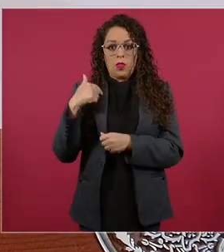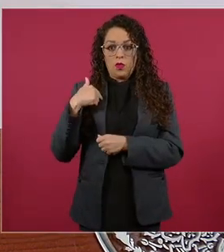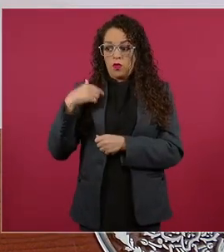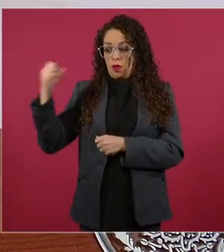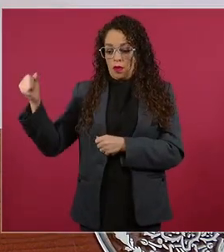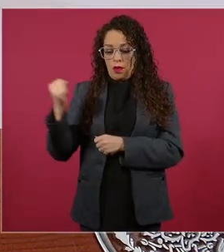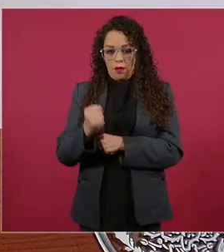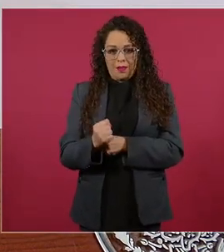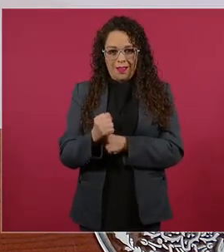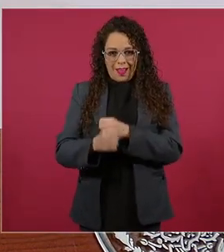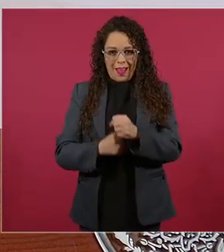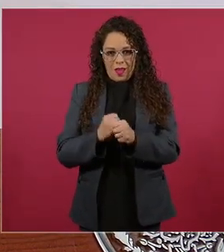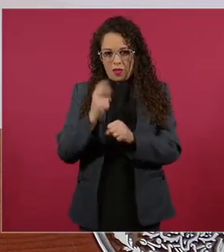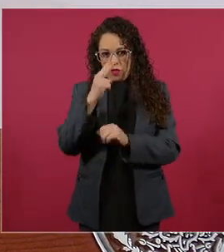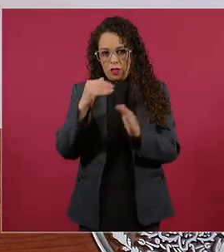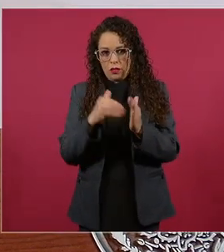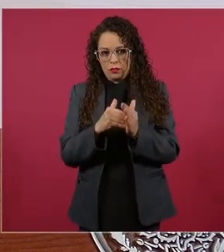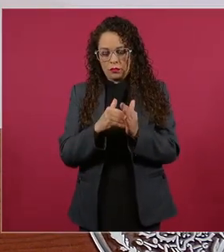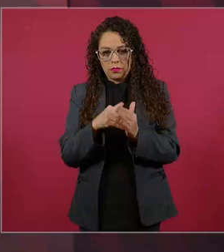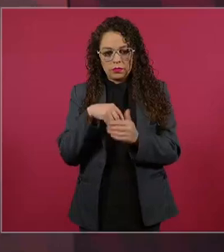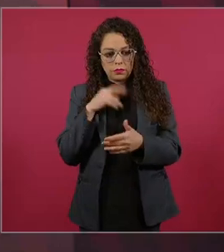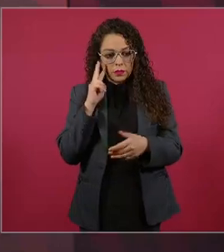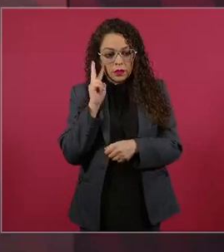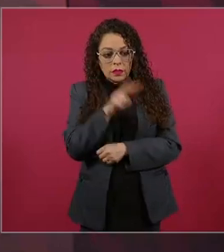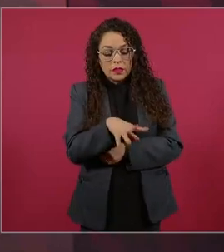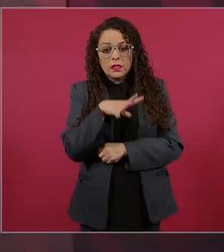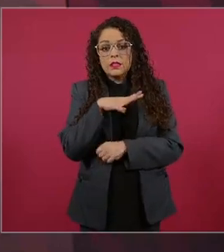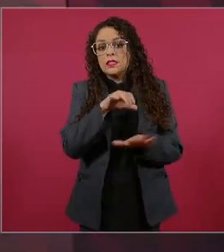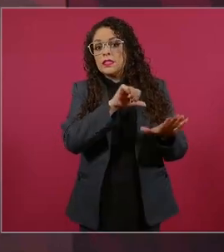eran 600 mil.